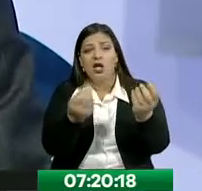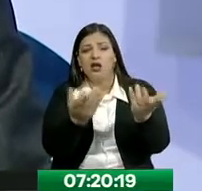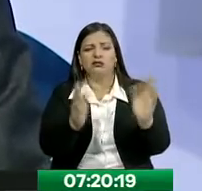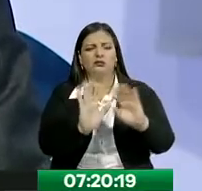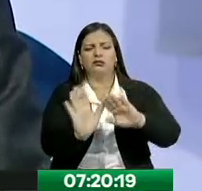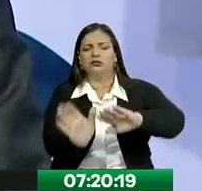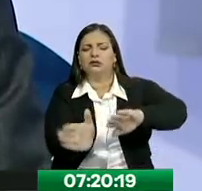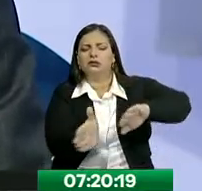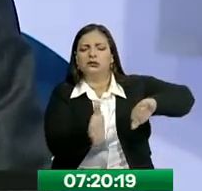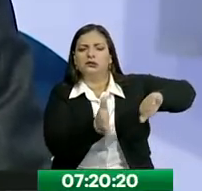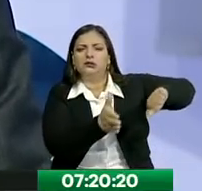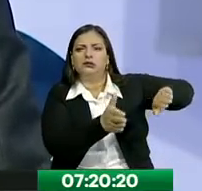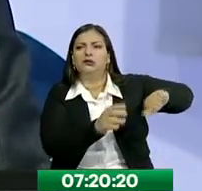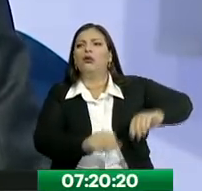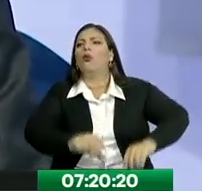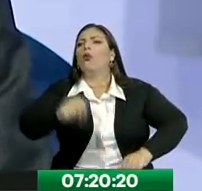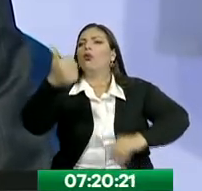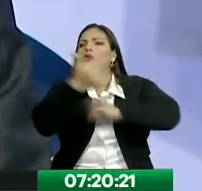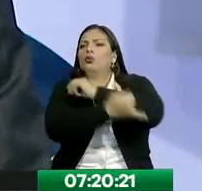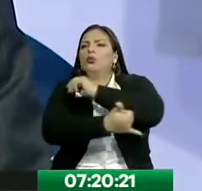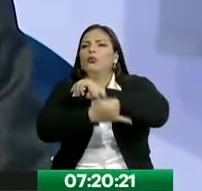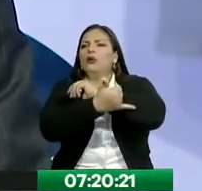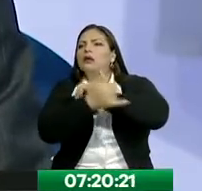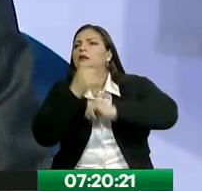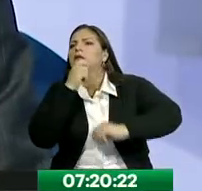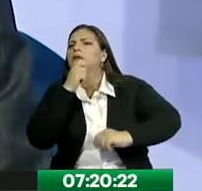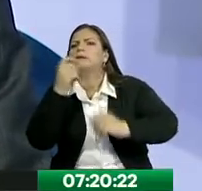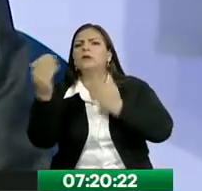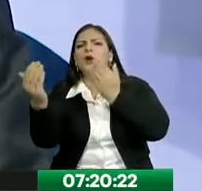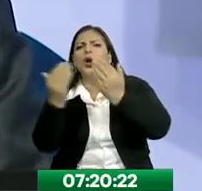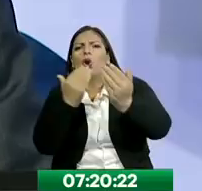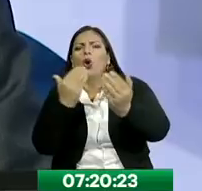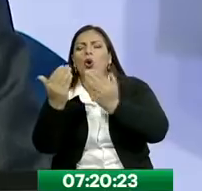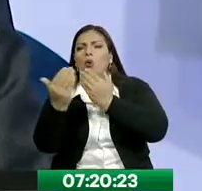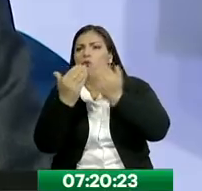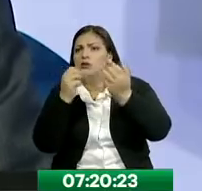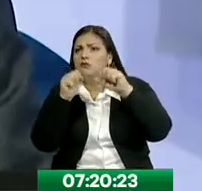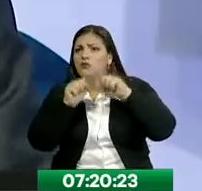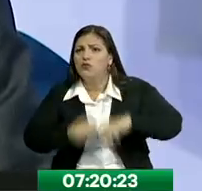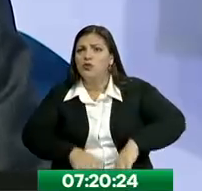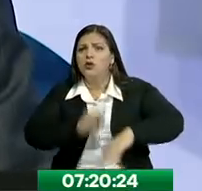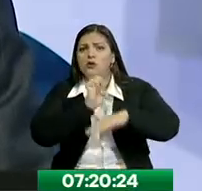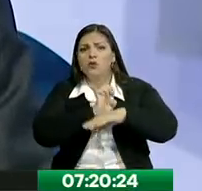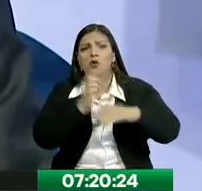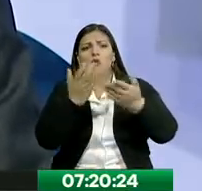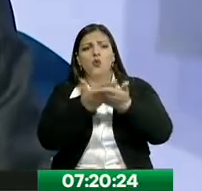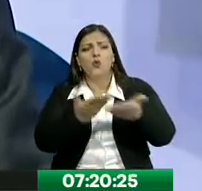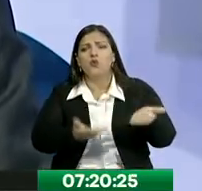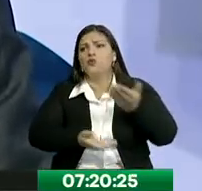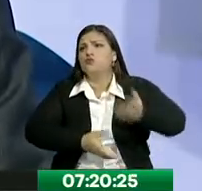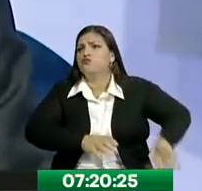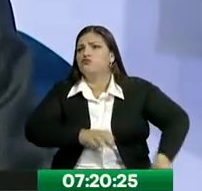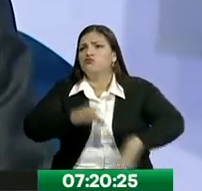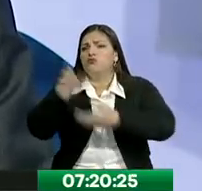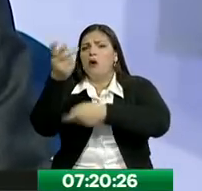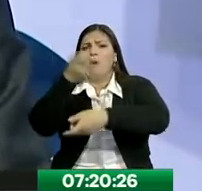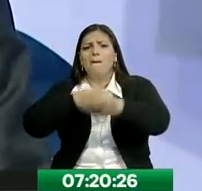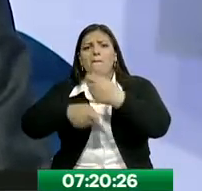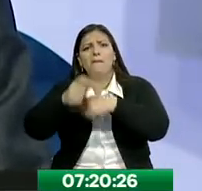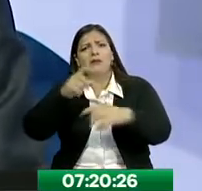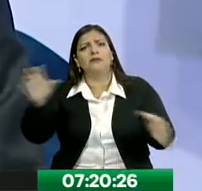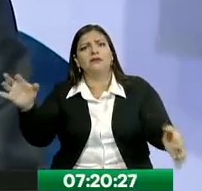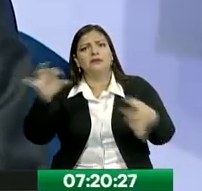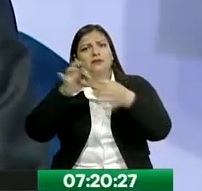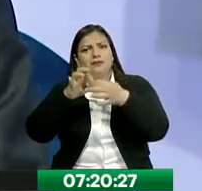del mundo como potenciales socios, cuando se desvincula de esta contaminación política de aquello que pregonaba